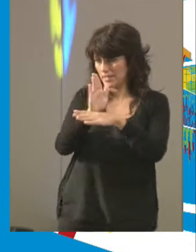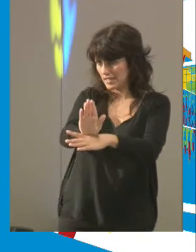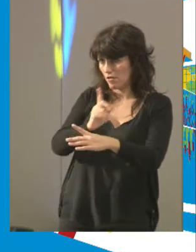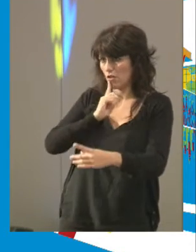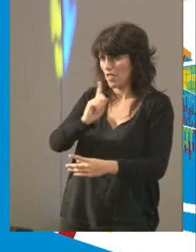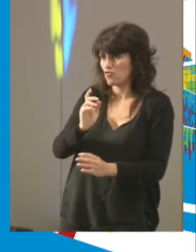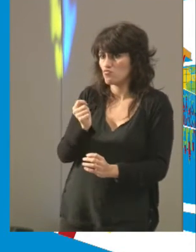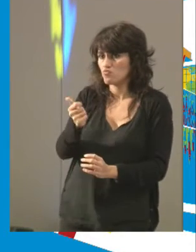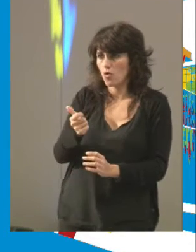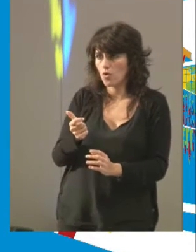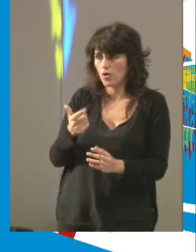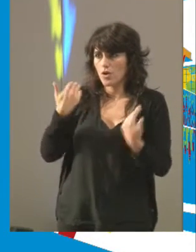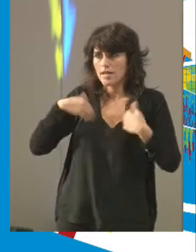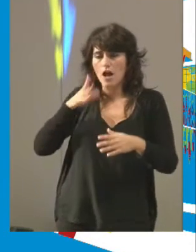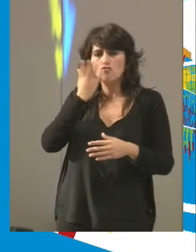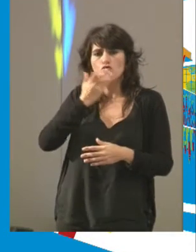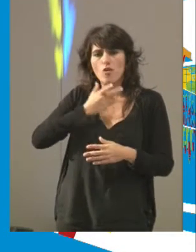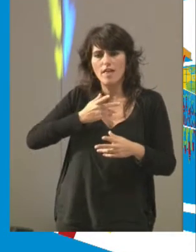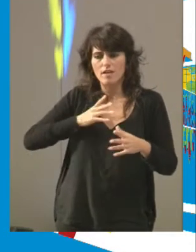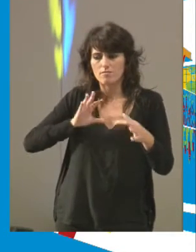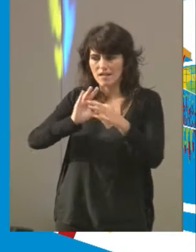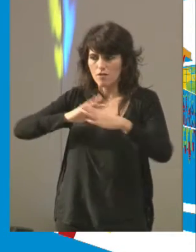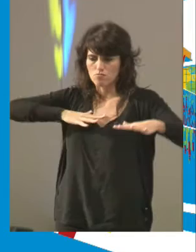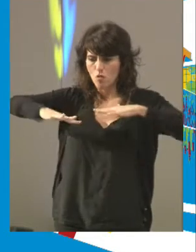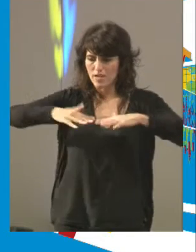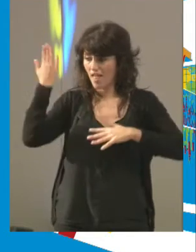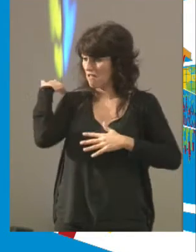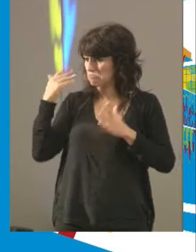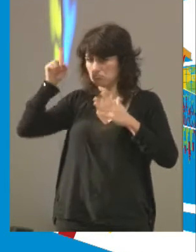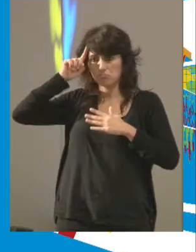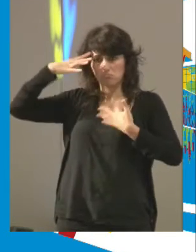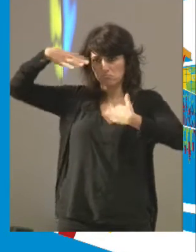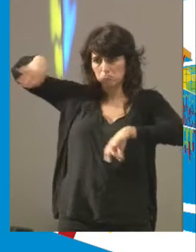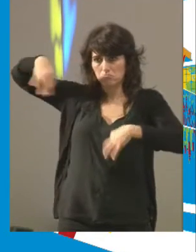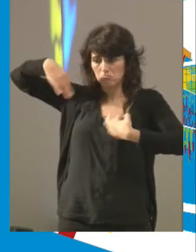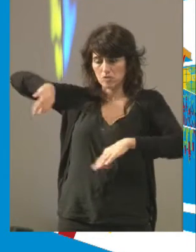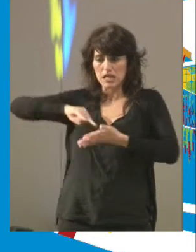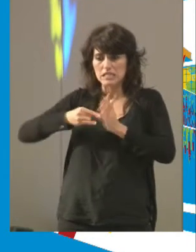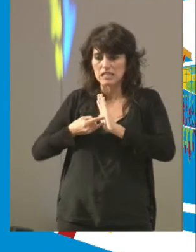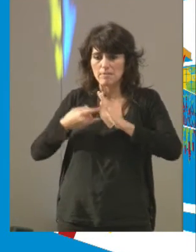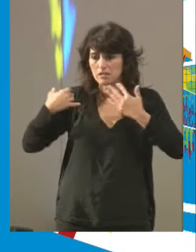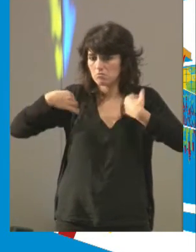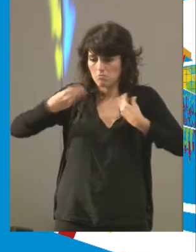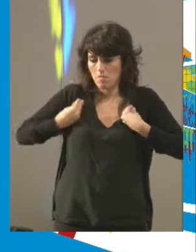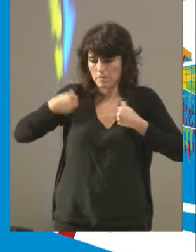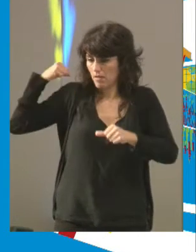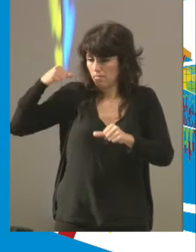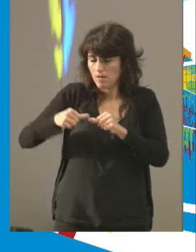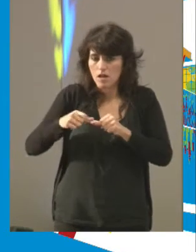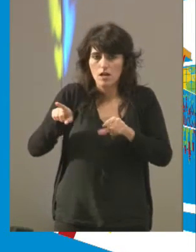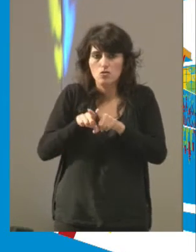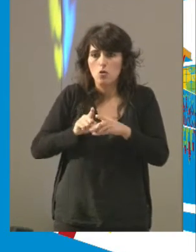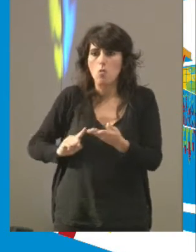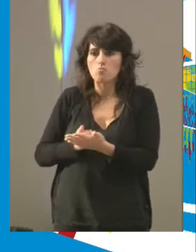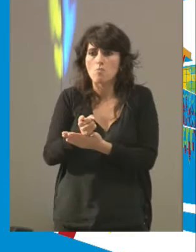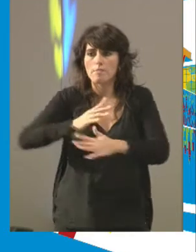hemos llegado a conocer relaciones de movilidad que no identificábamos previamente. A través de los sistemas clásicos nos venían a respaldar un poco las